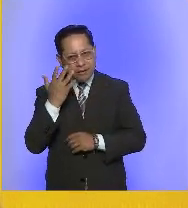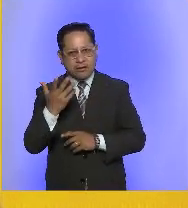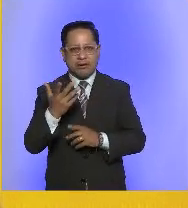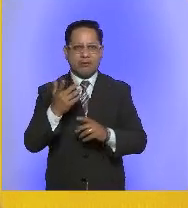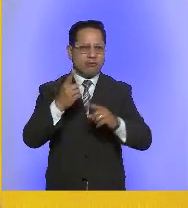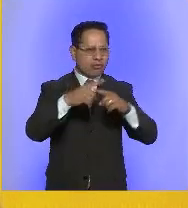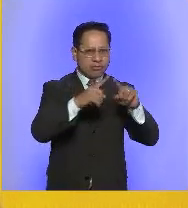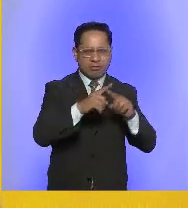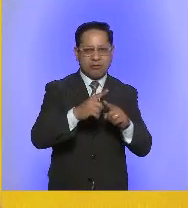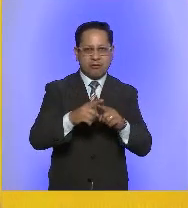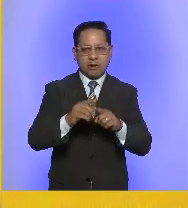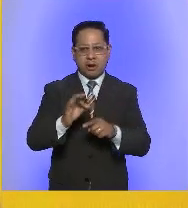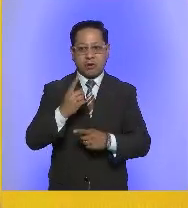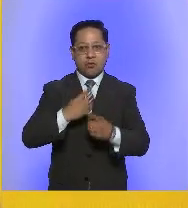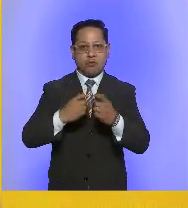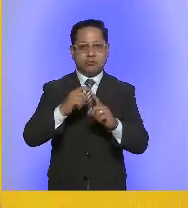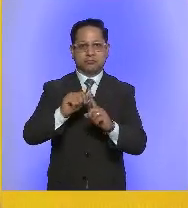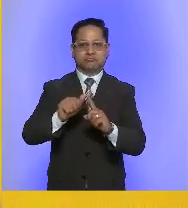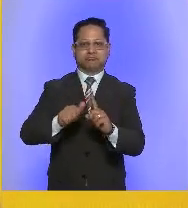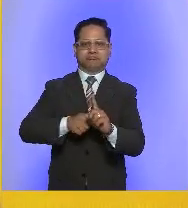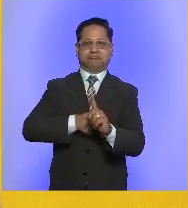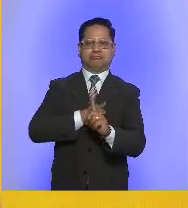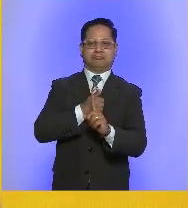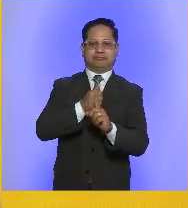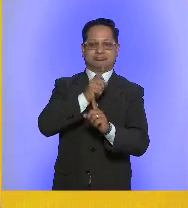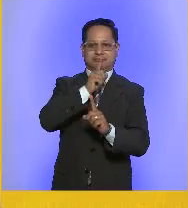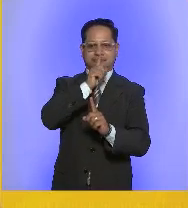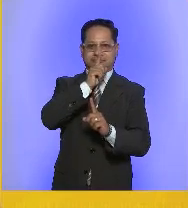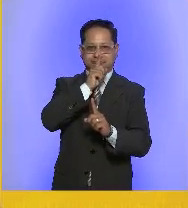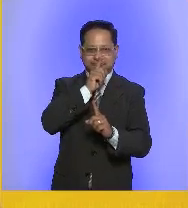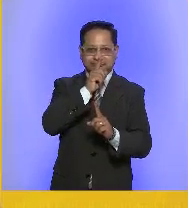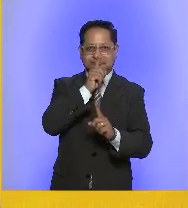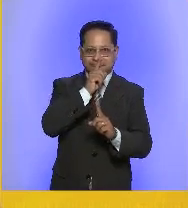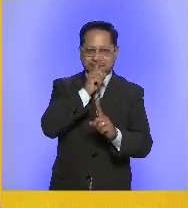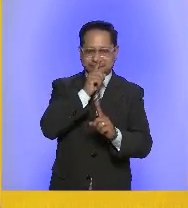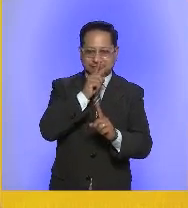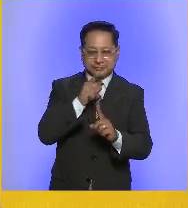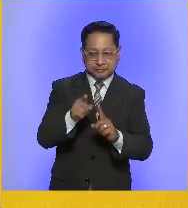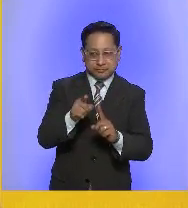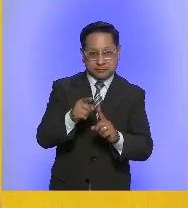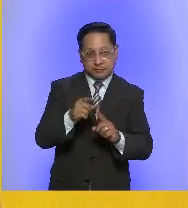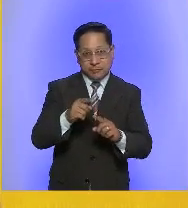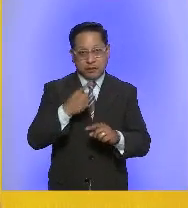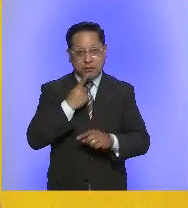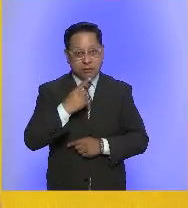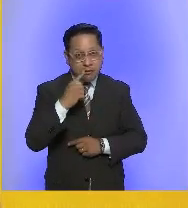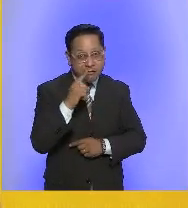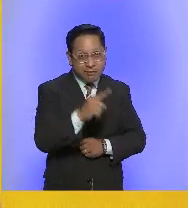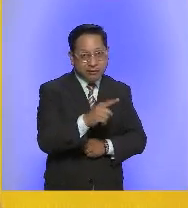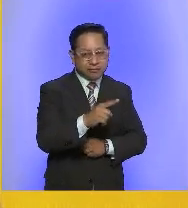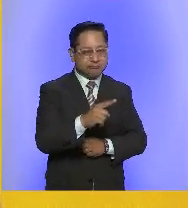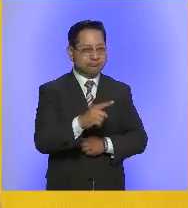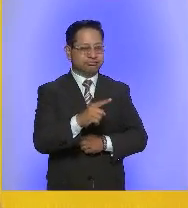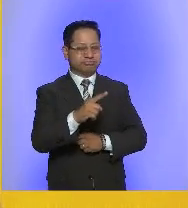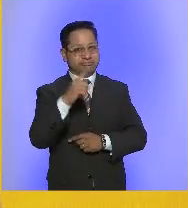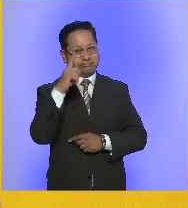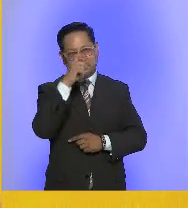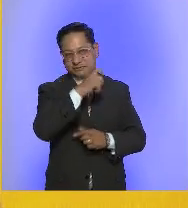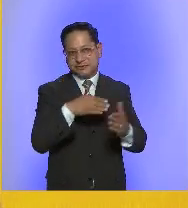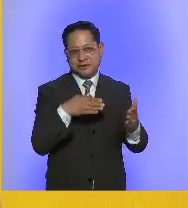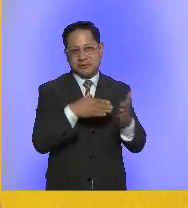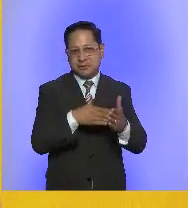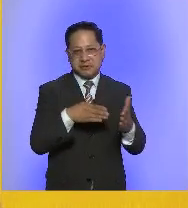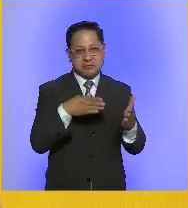Luego, entonces, ejercer acciones jurídicas en contra de ellos se dificulta en procesos electorales, donde